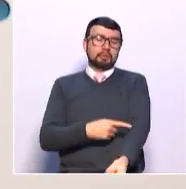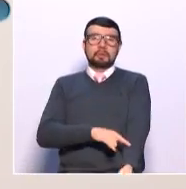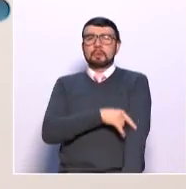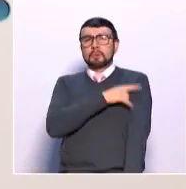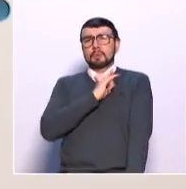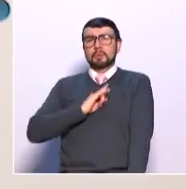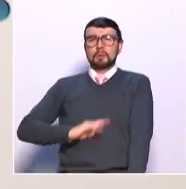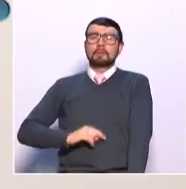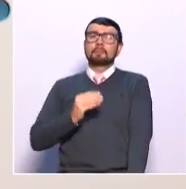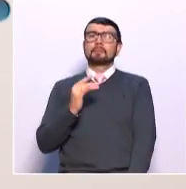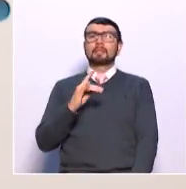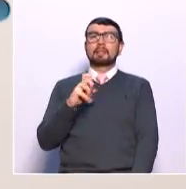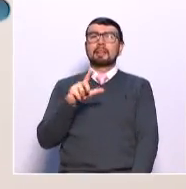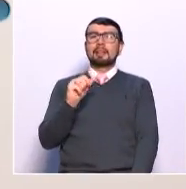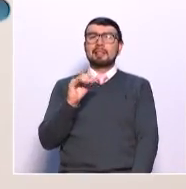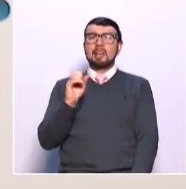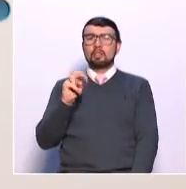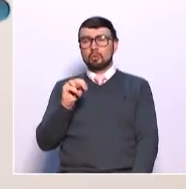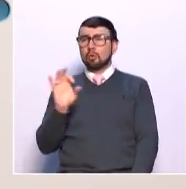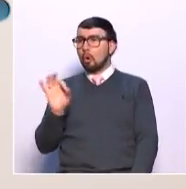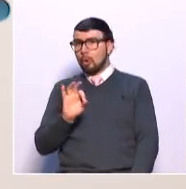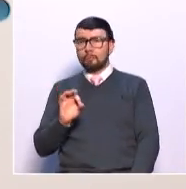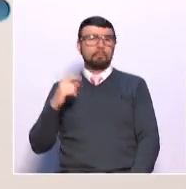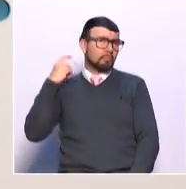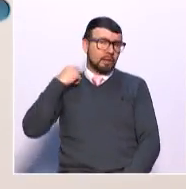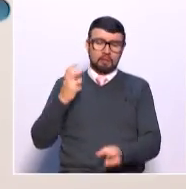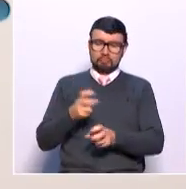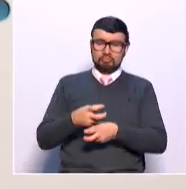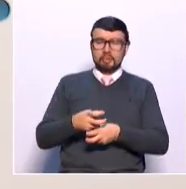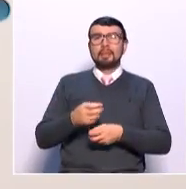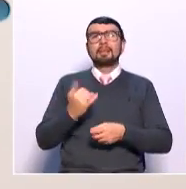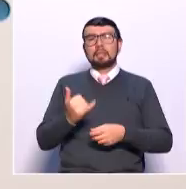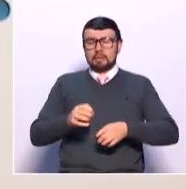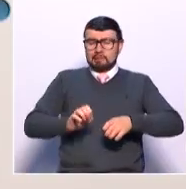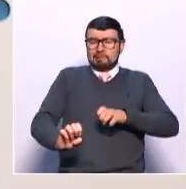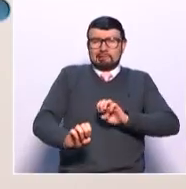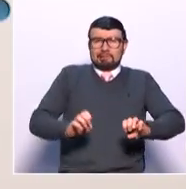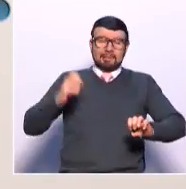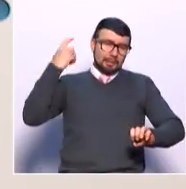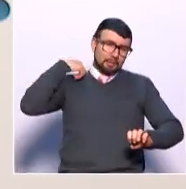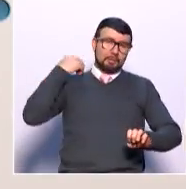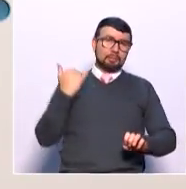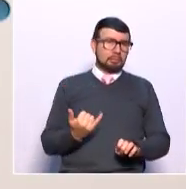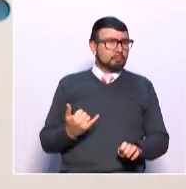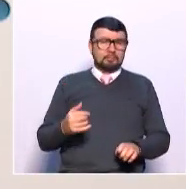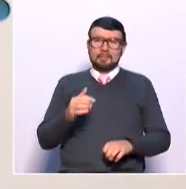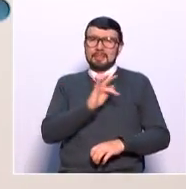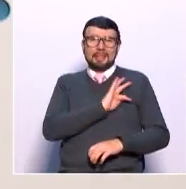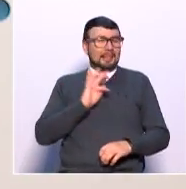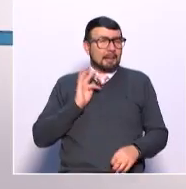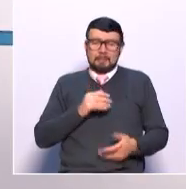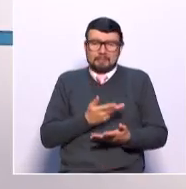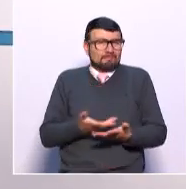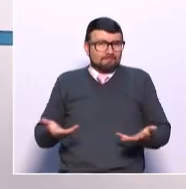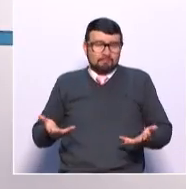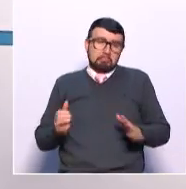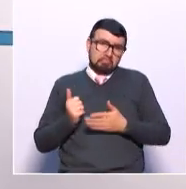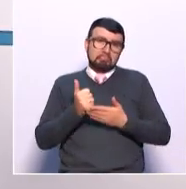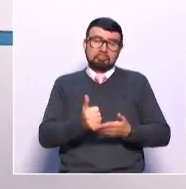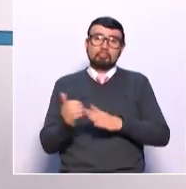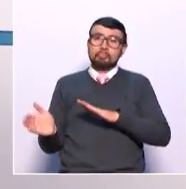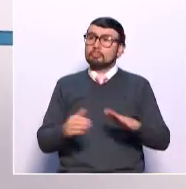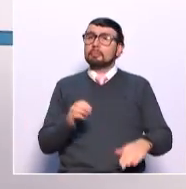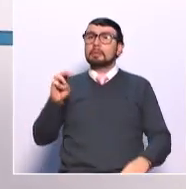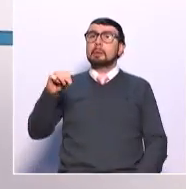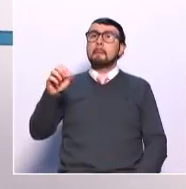estos donde tenemos que hacer quiropraxia ozonoterapia acupuntura terapia neural y demás preguntas variables de